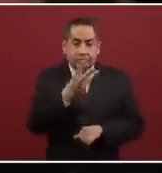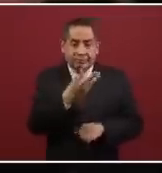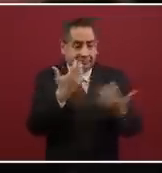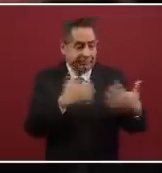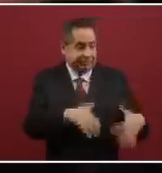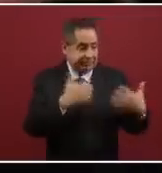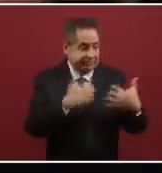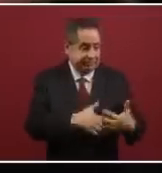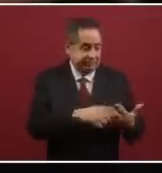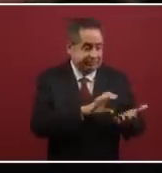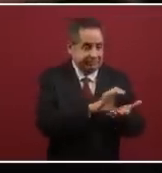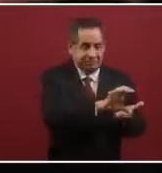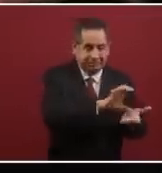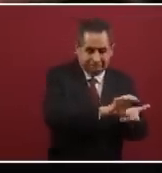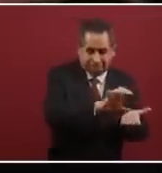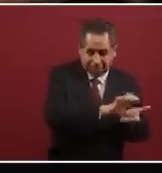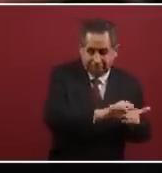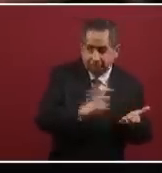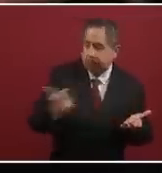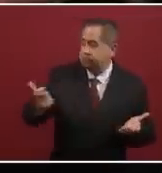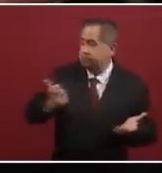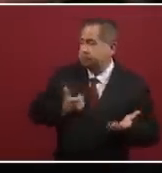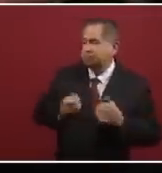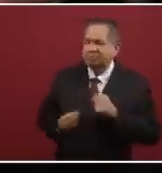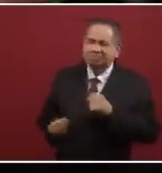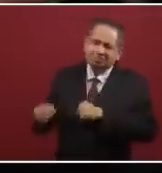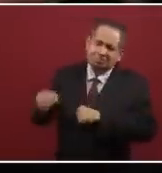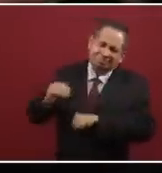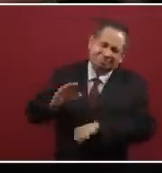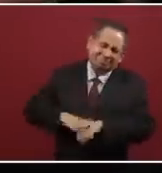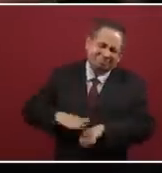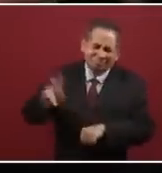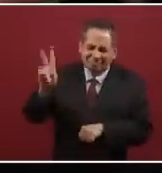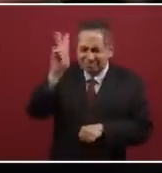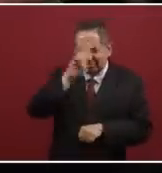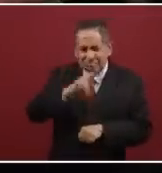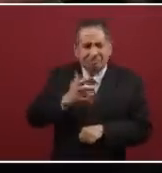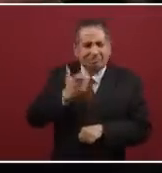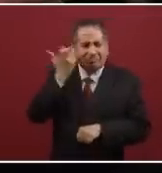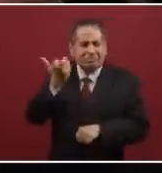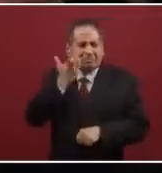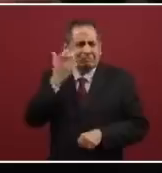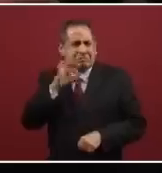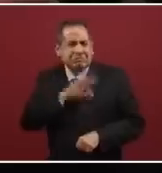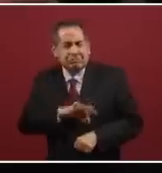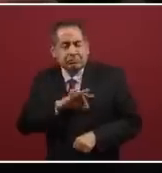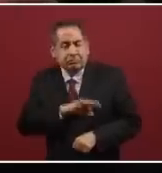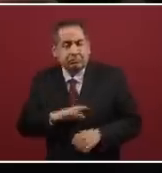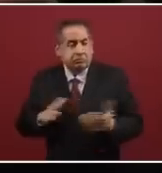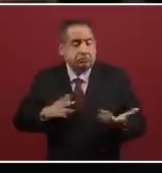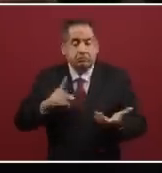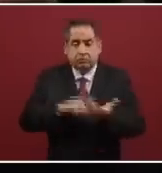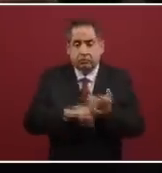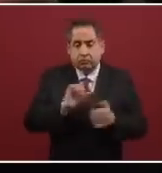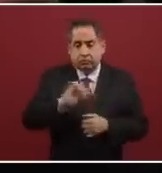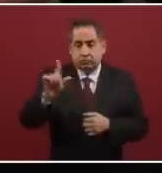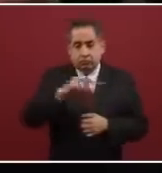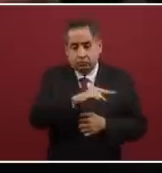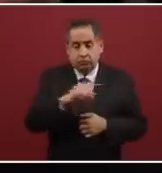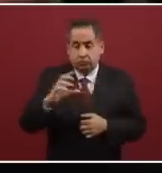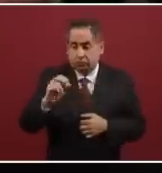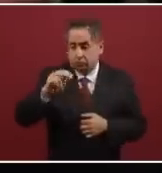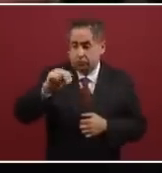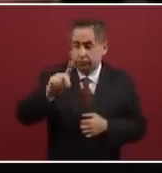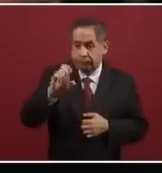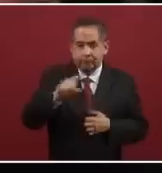y los reembolsos son cantidades estratosféricas. Es decir, hay funcionarios del área de